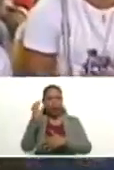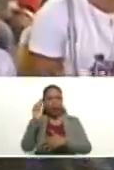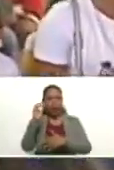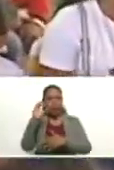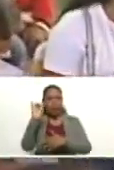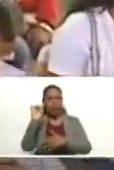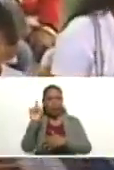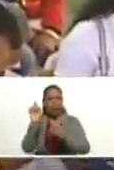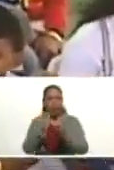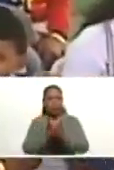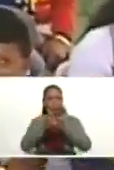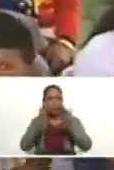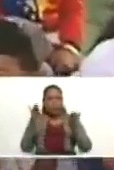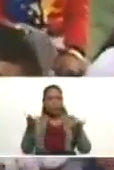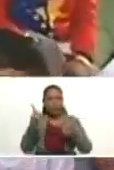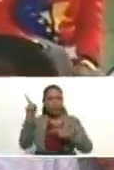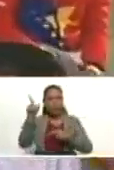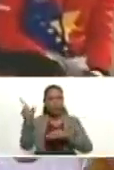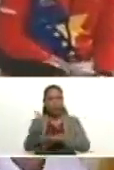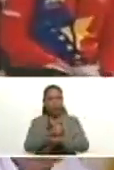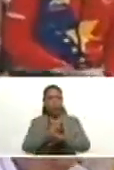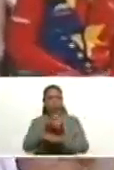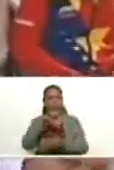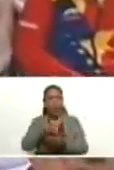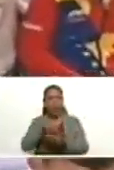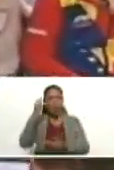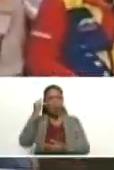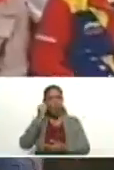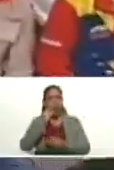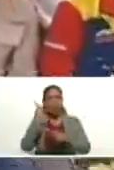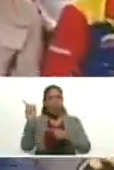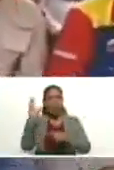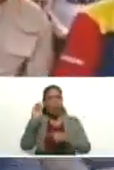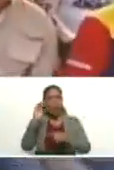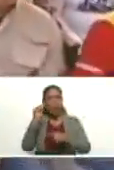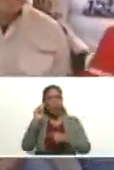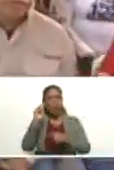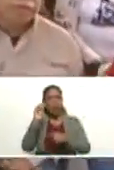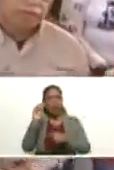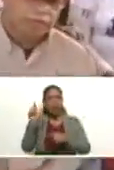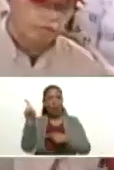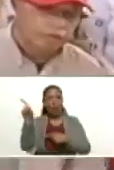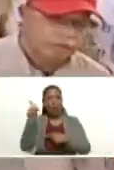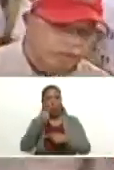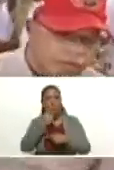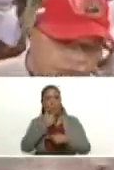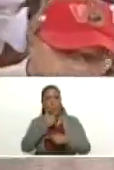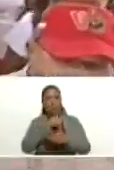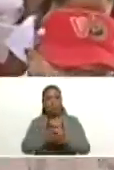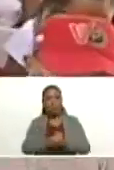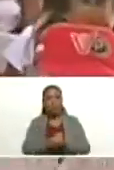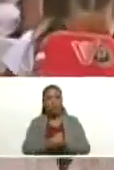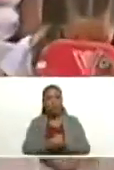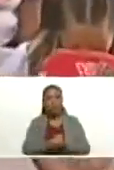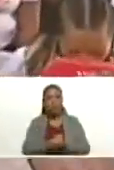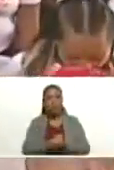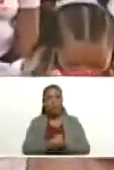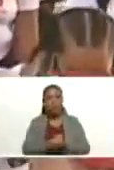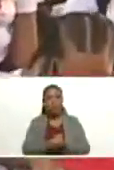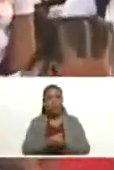el gobernador del estado Sucre, allá en el oriente, bello del país, hermoso. Allá